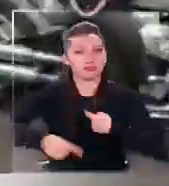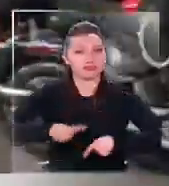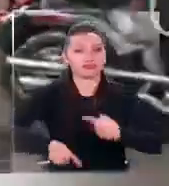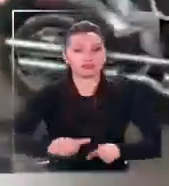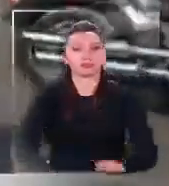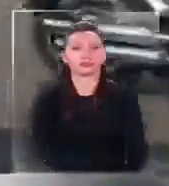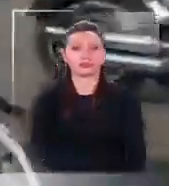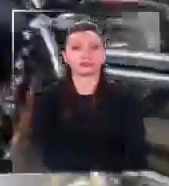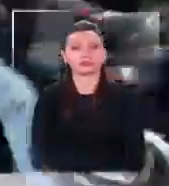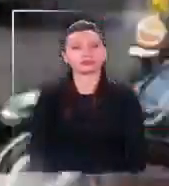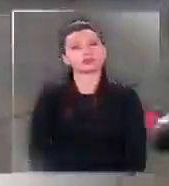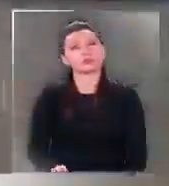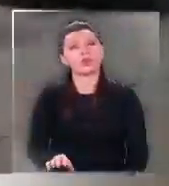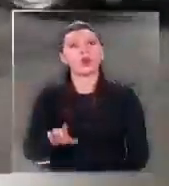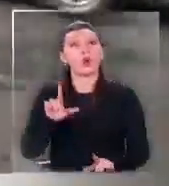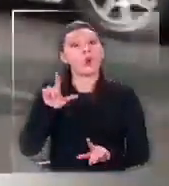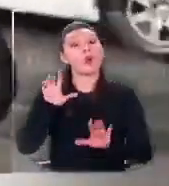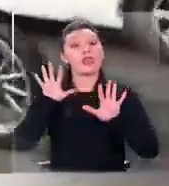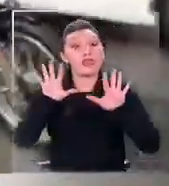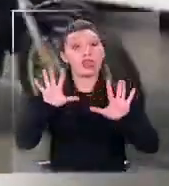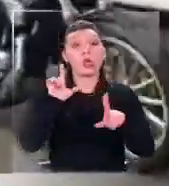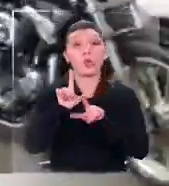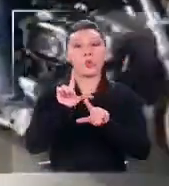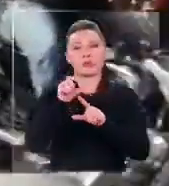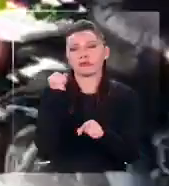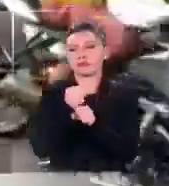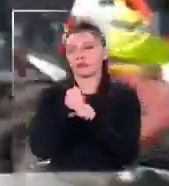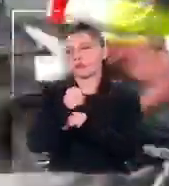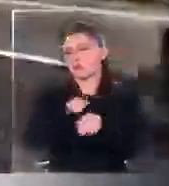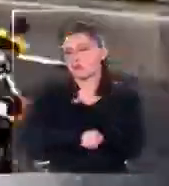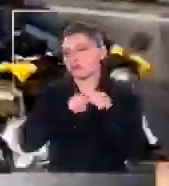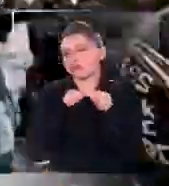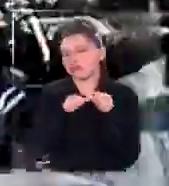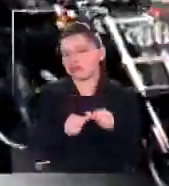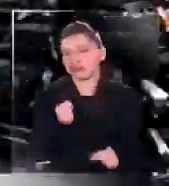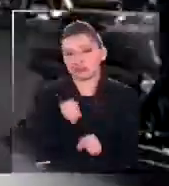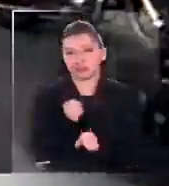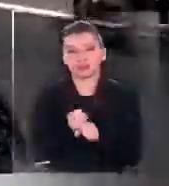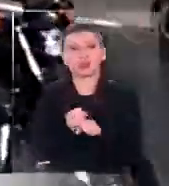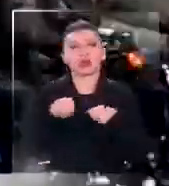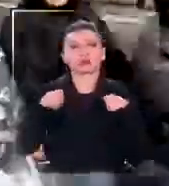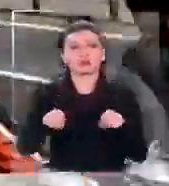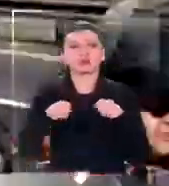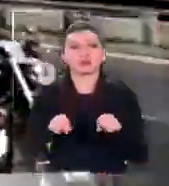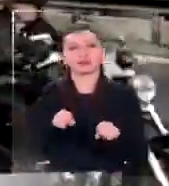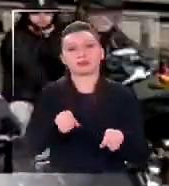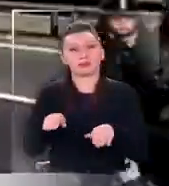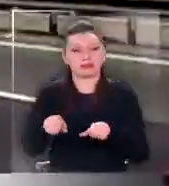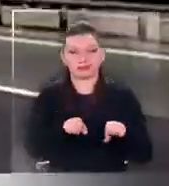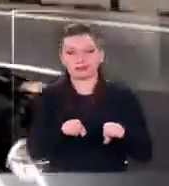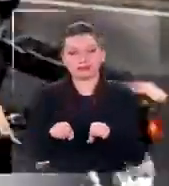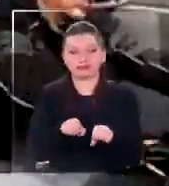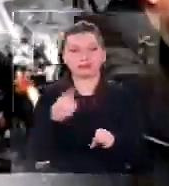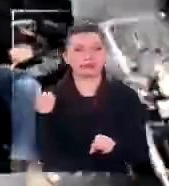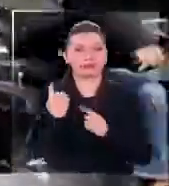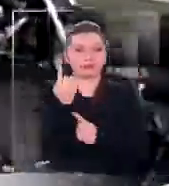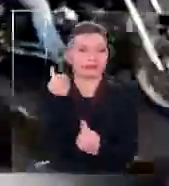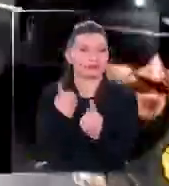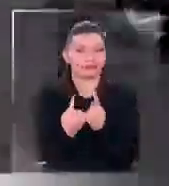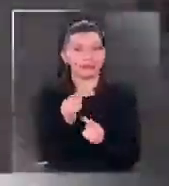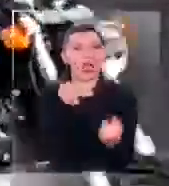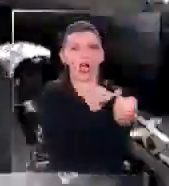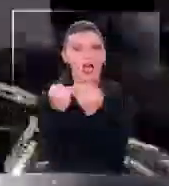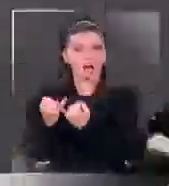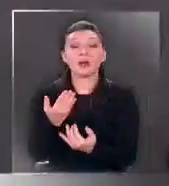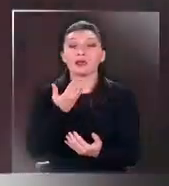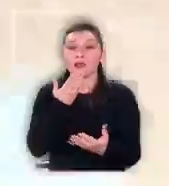Por 10 de julio, la calle donde trabajó durante muchos años pasó la caravana de jarlistas, donde sus amigos y